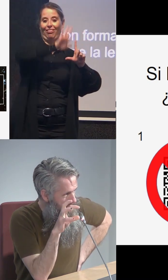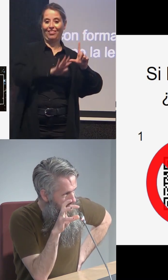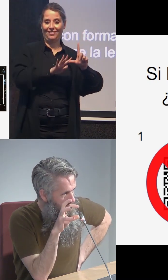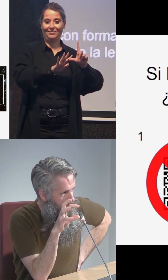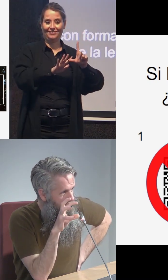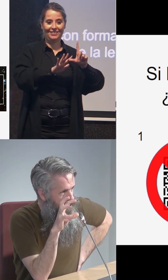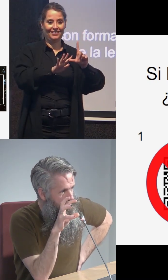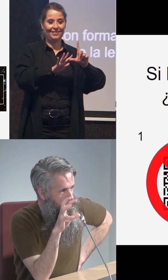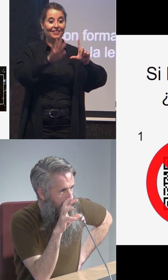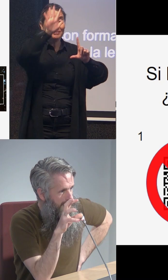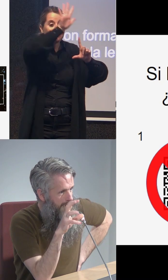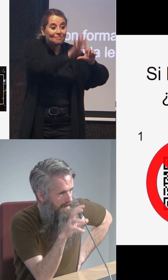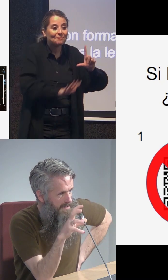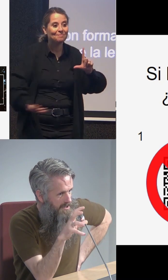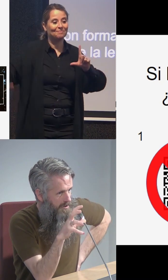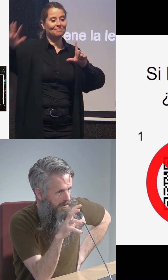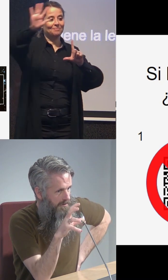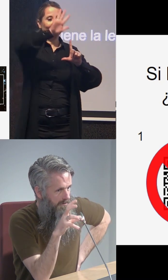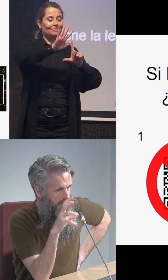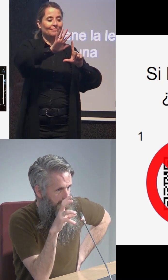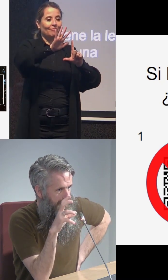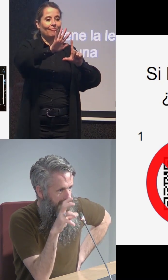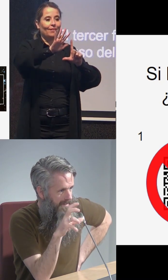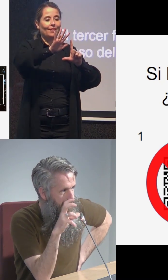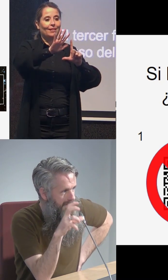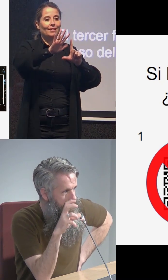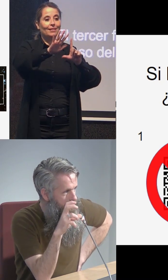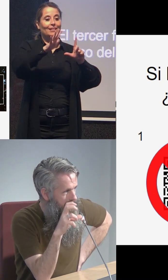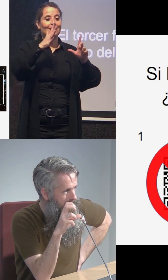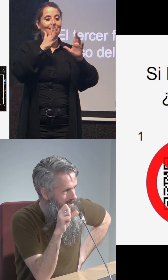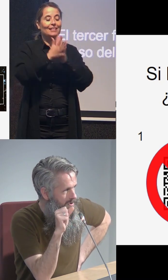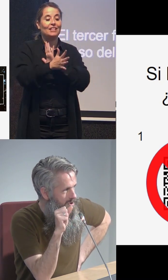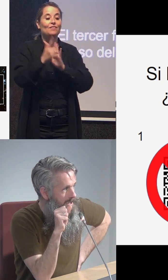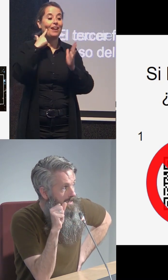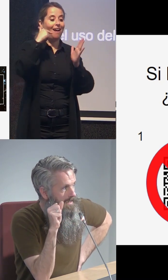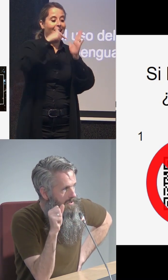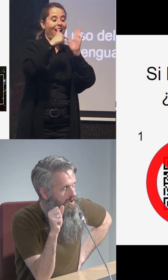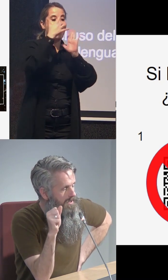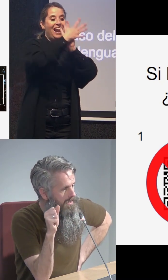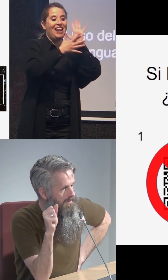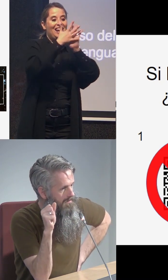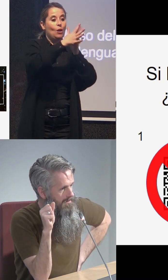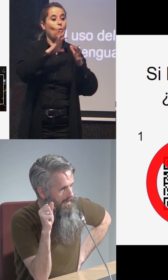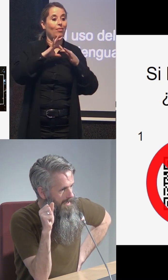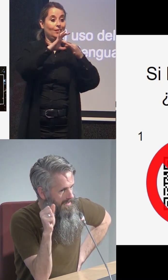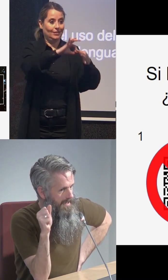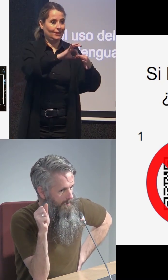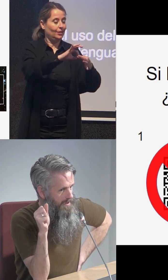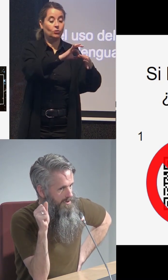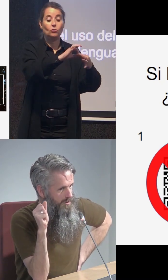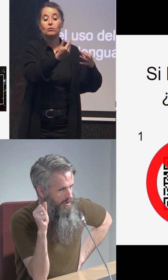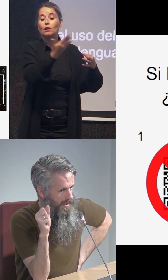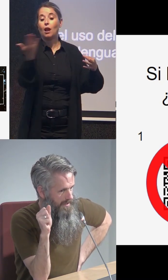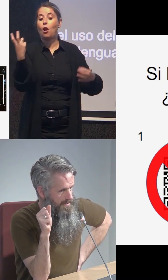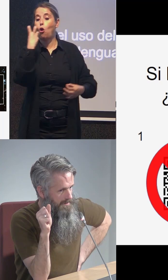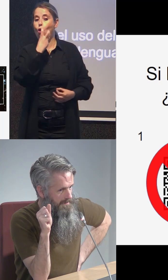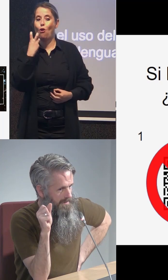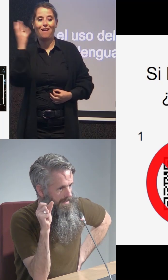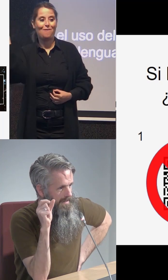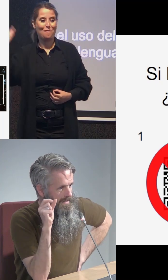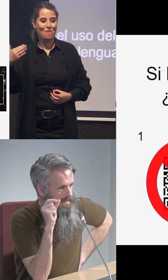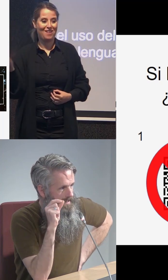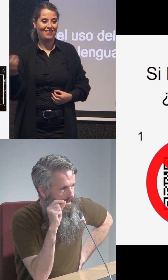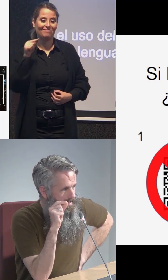El espacio es una dimensión que tienen las lenguas de signos que no tienen las lenguas